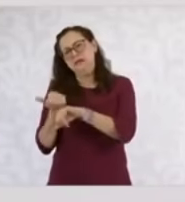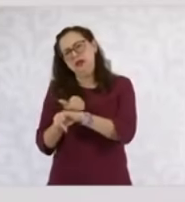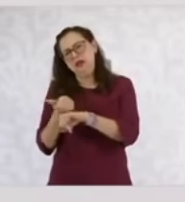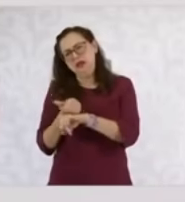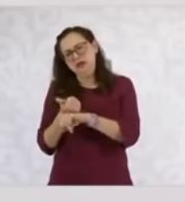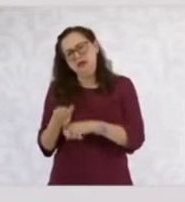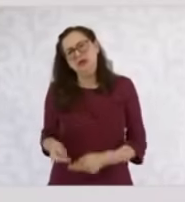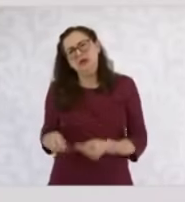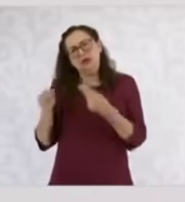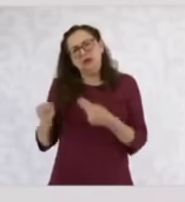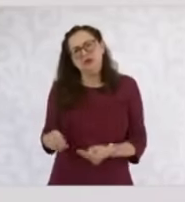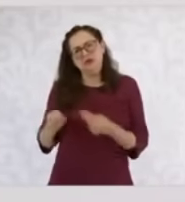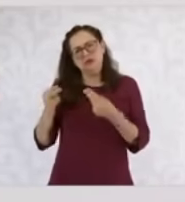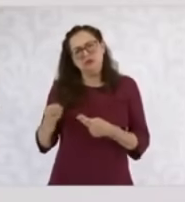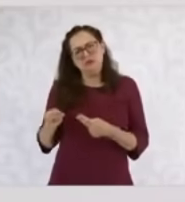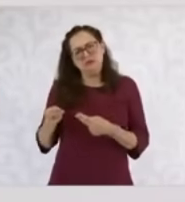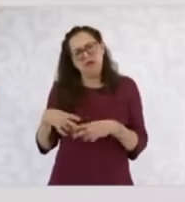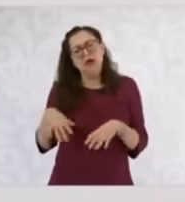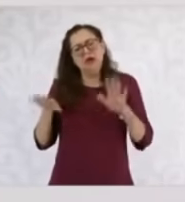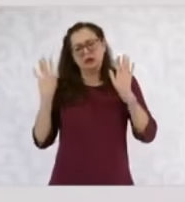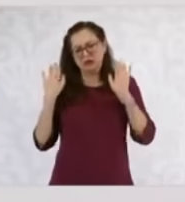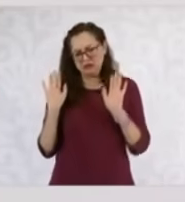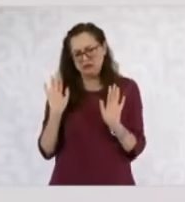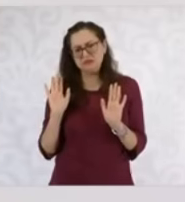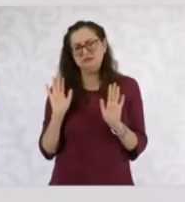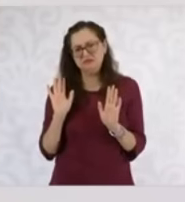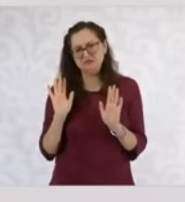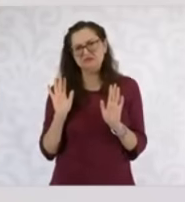que principalmente alimenta